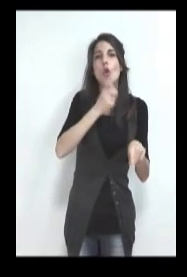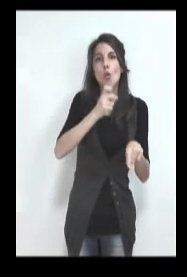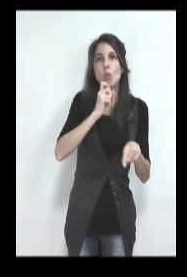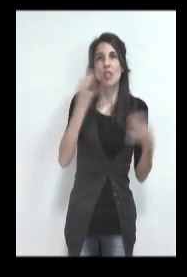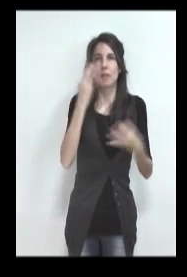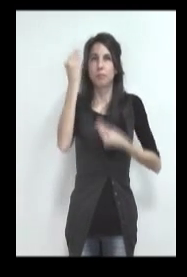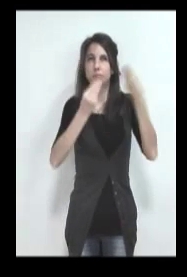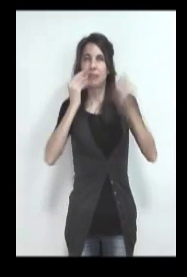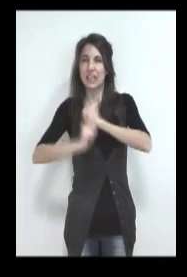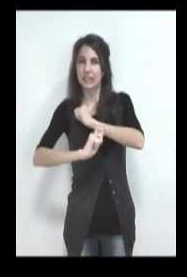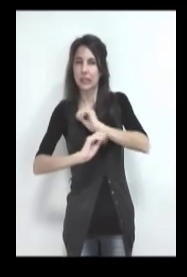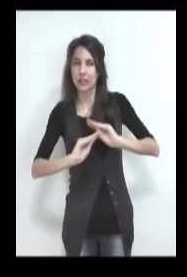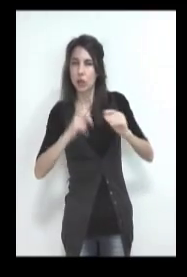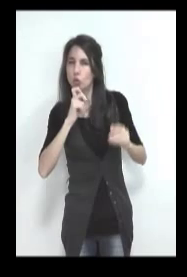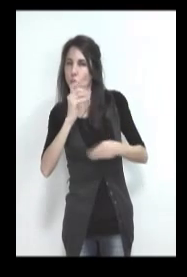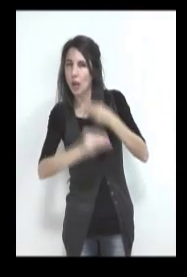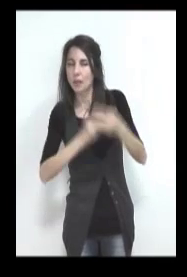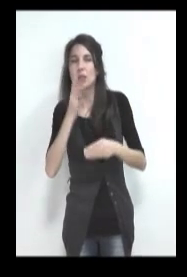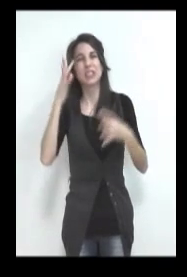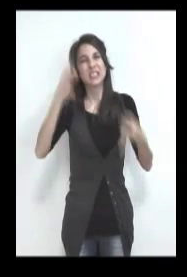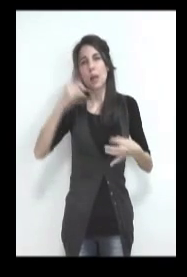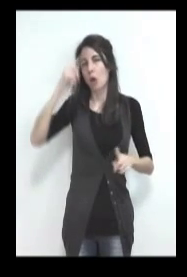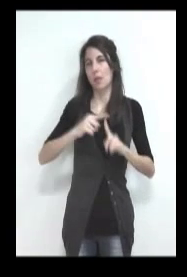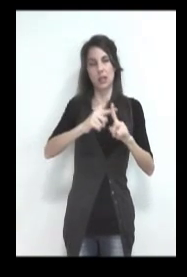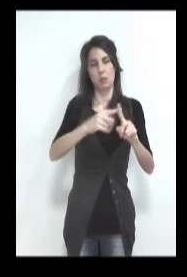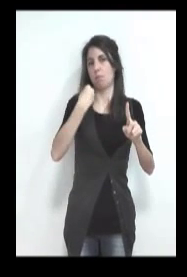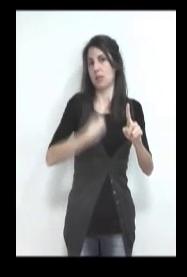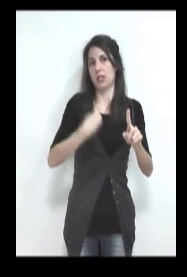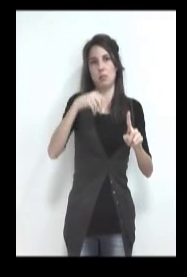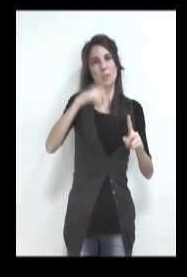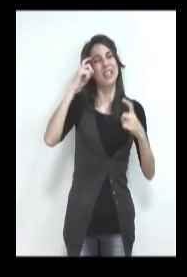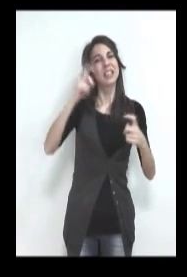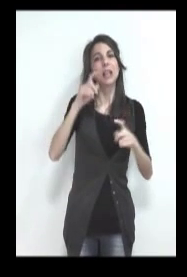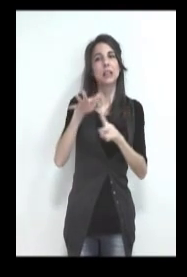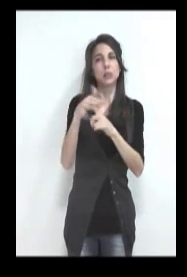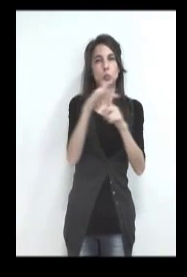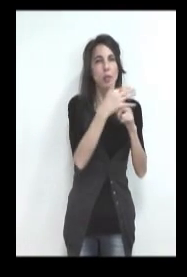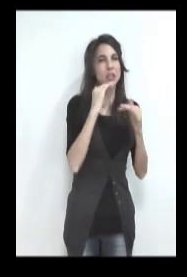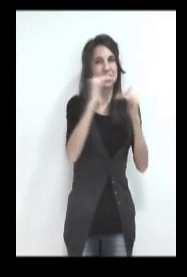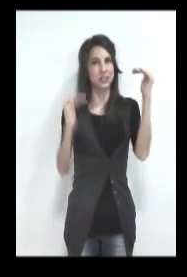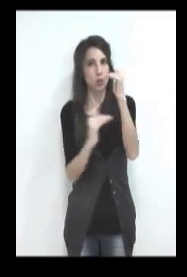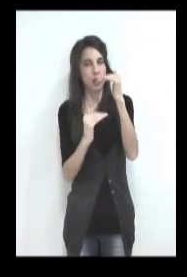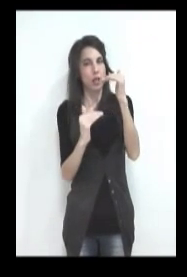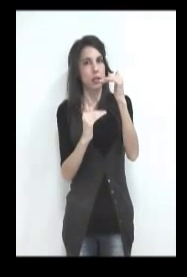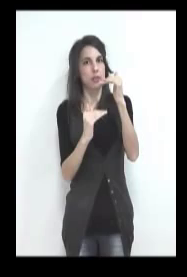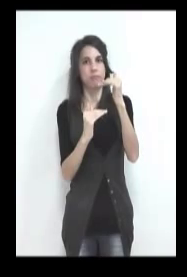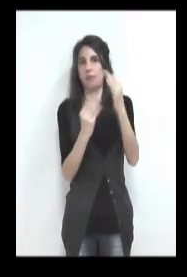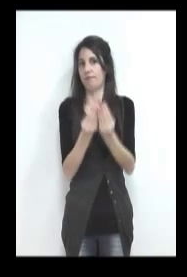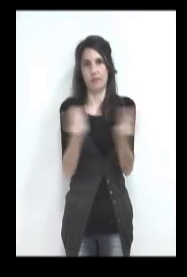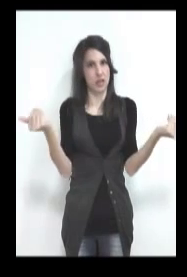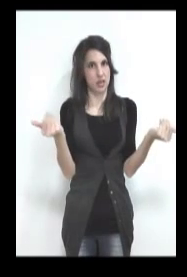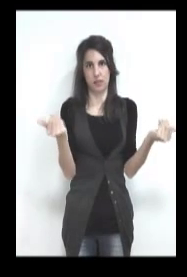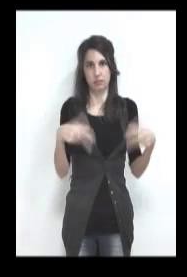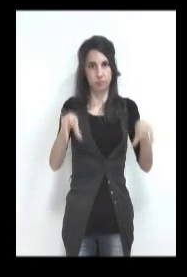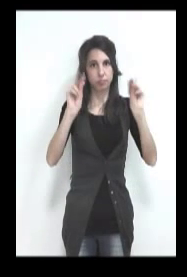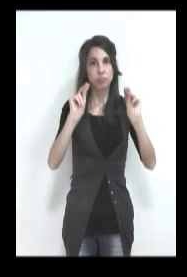pero siempre con esta idea, ¿no? De eliminar esas situaciones de desigualdad que existen ahora mismo entre las